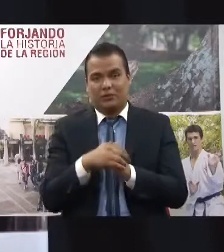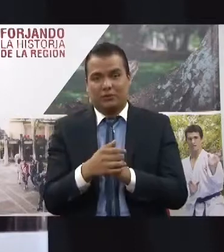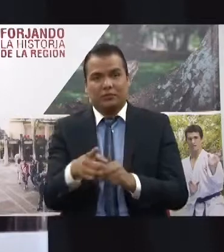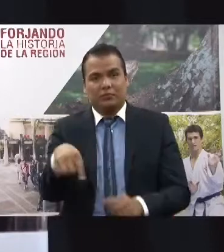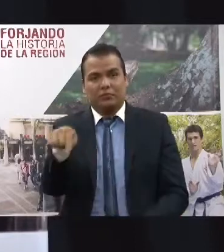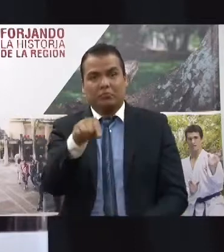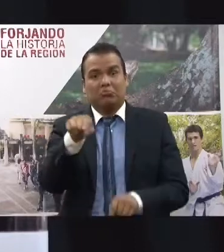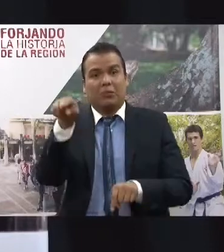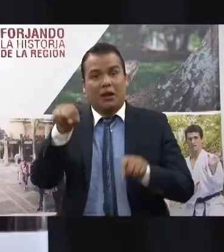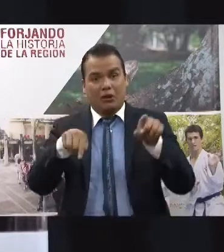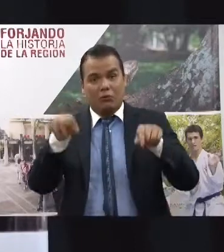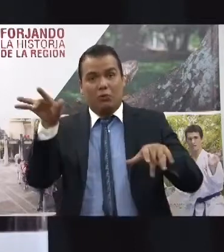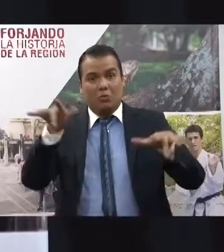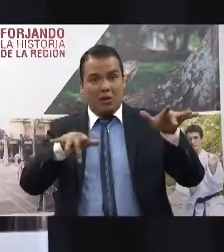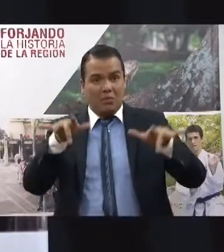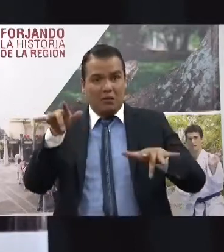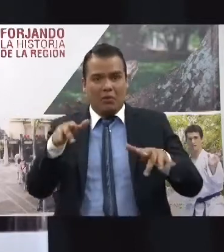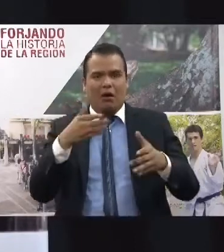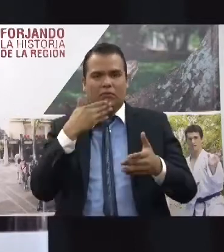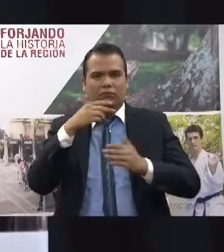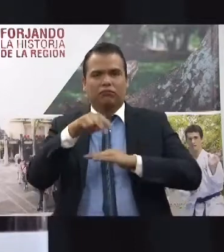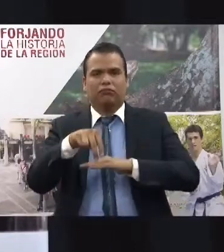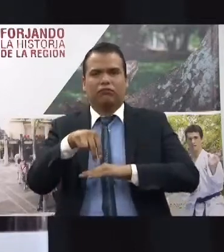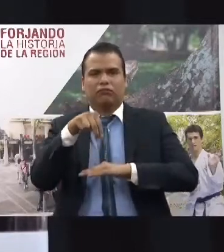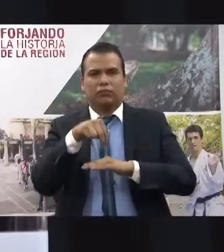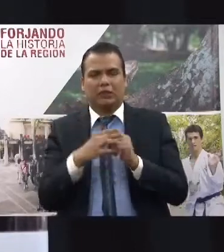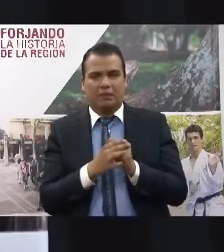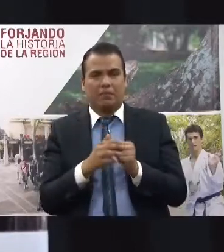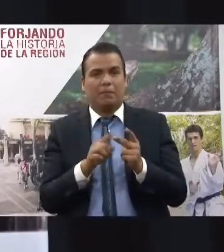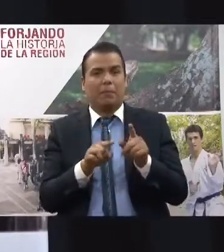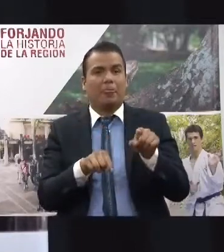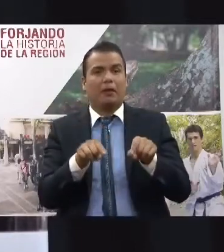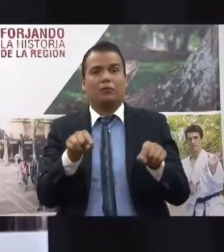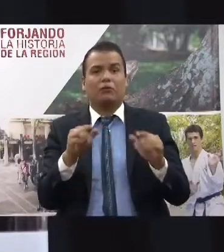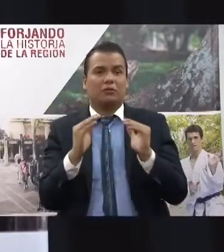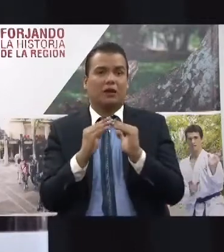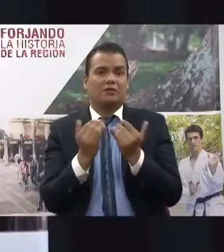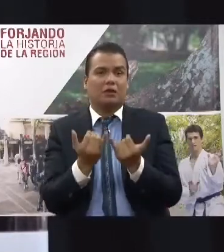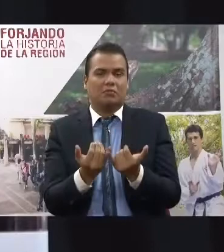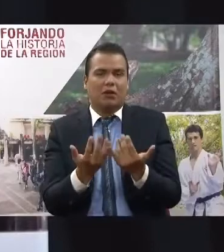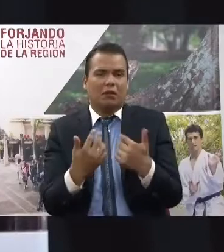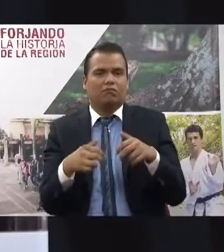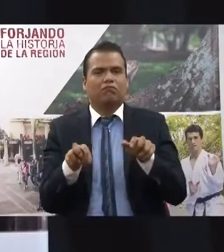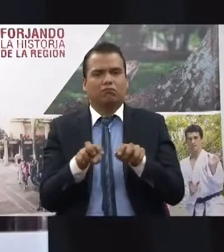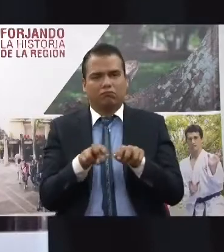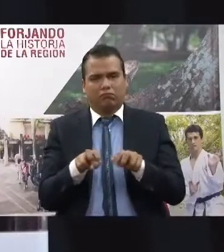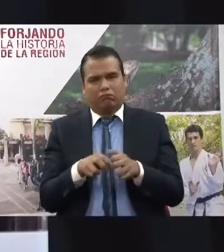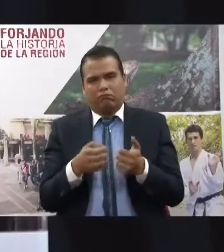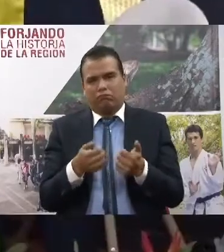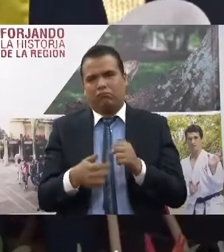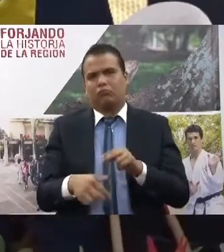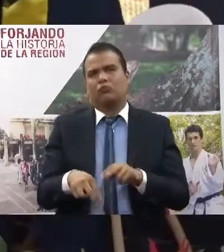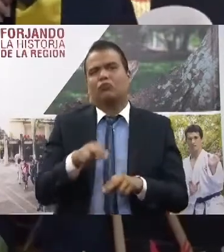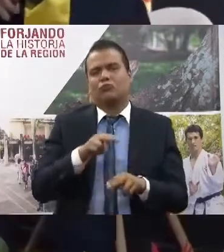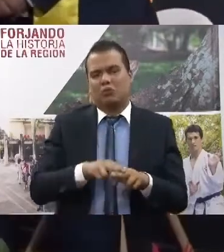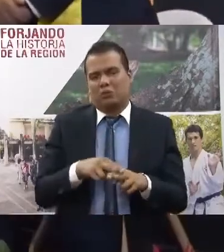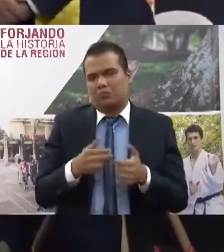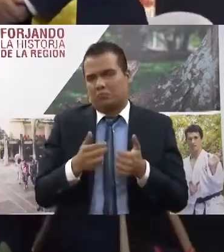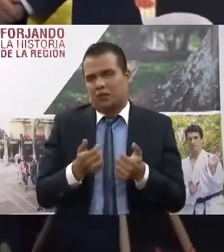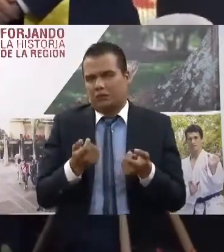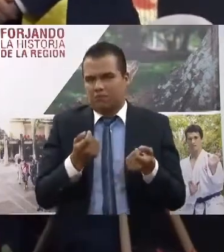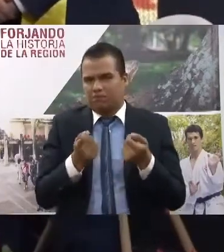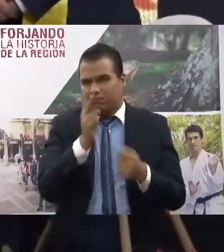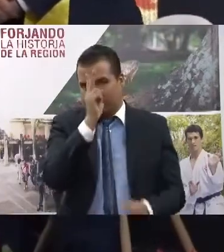están en el auditorio se pueden poner de pie y quienes nos acompañan desde la casa pueden conservar sus